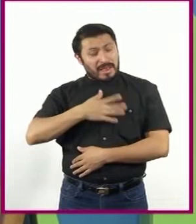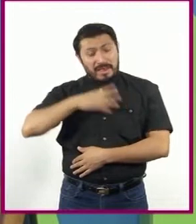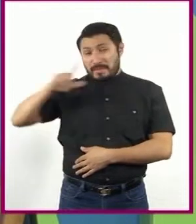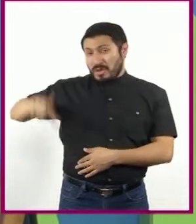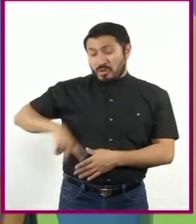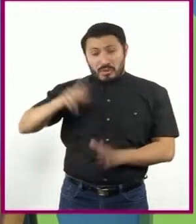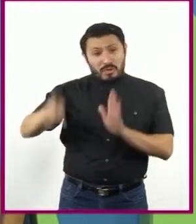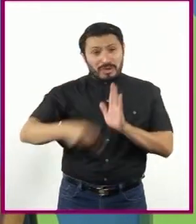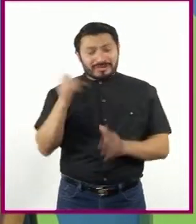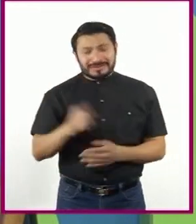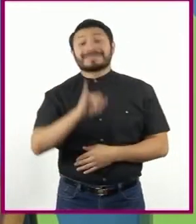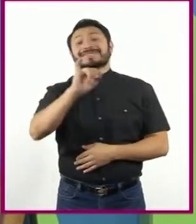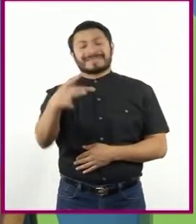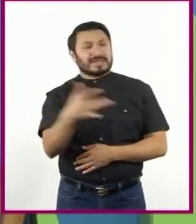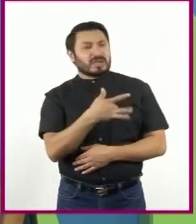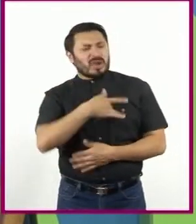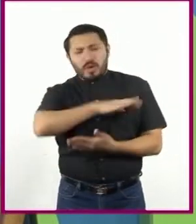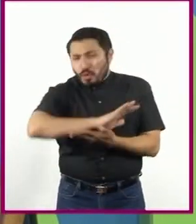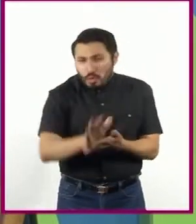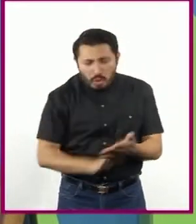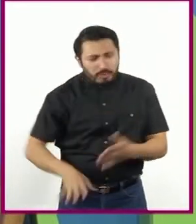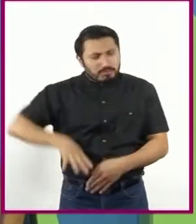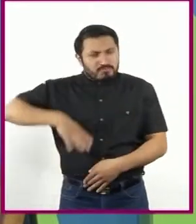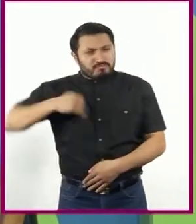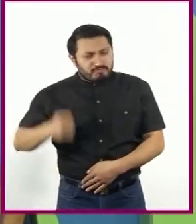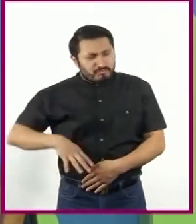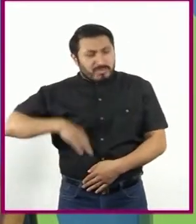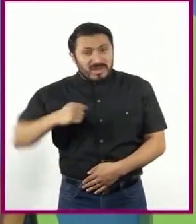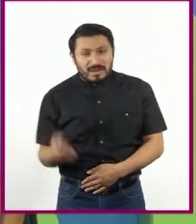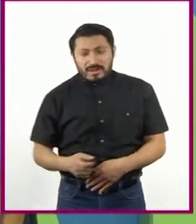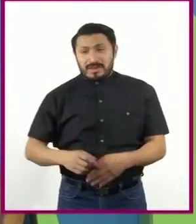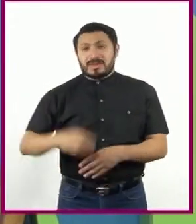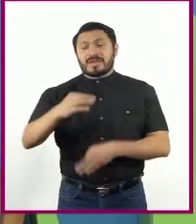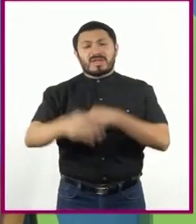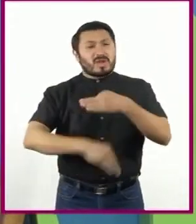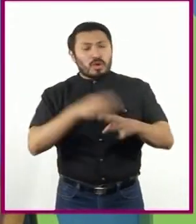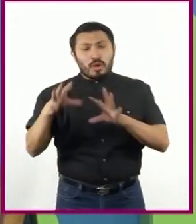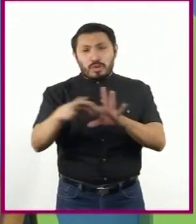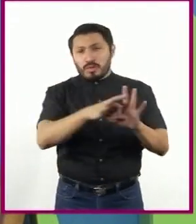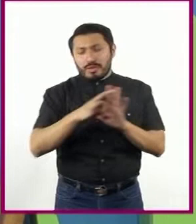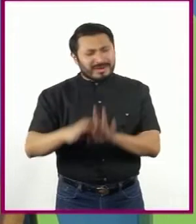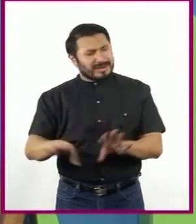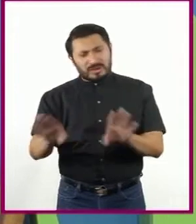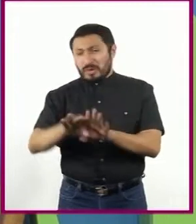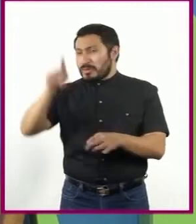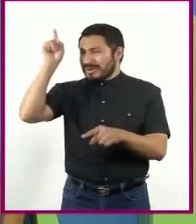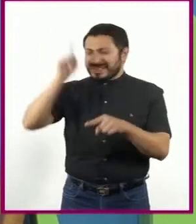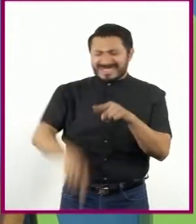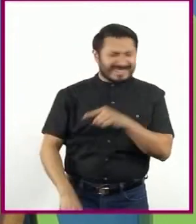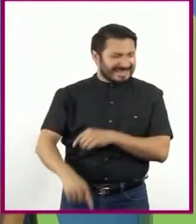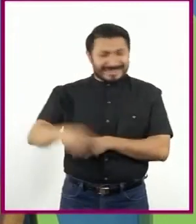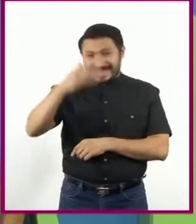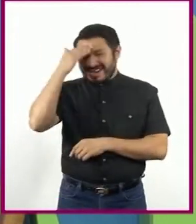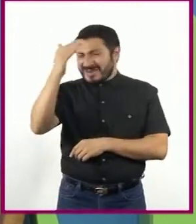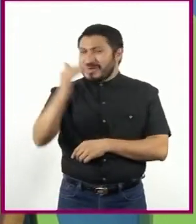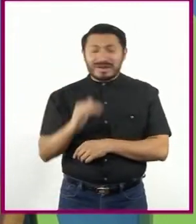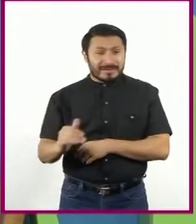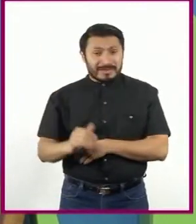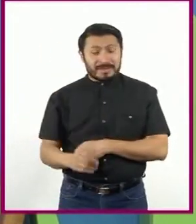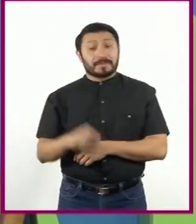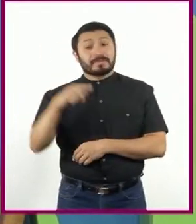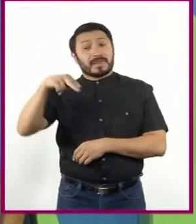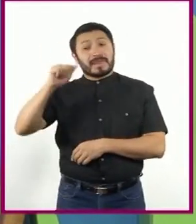corazones nobles y esforzados, cruja el parche, el bronce hueco cubra el horror bélico, las Galias, tiemble